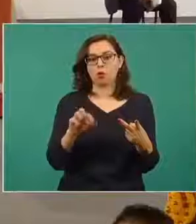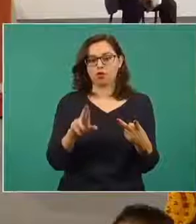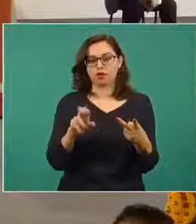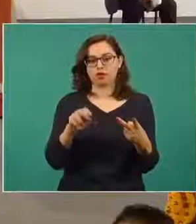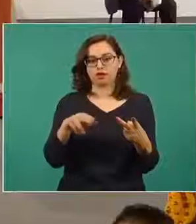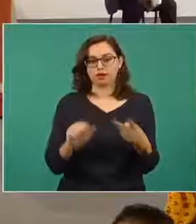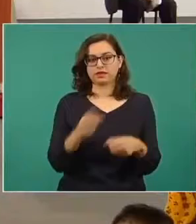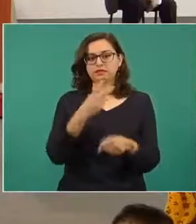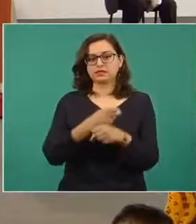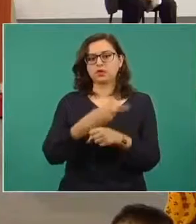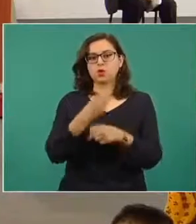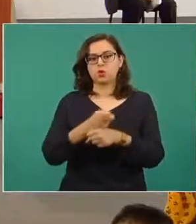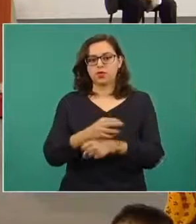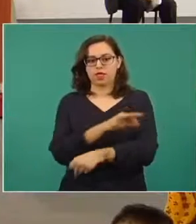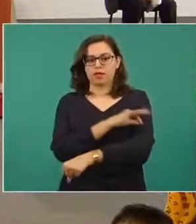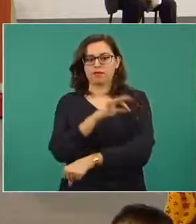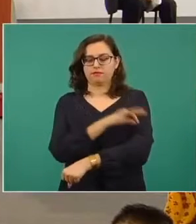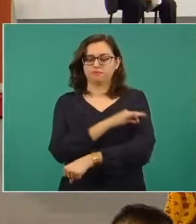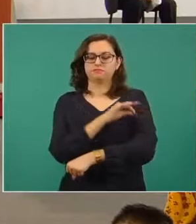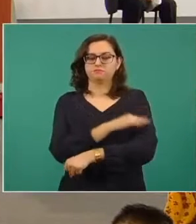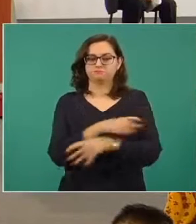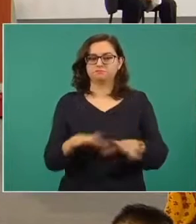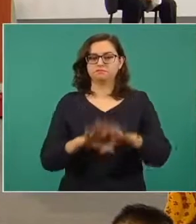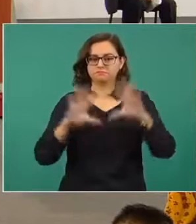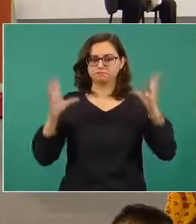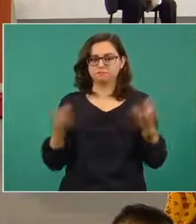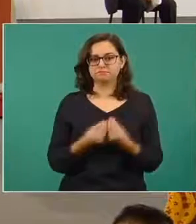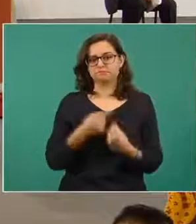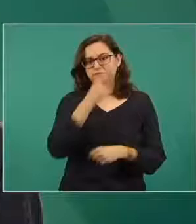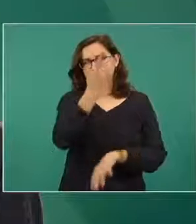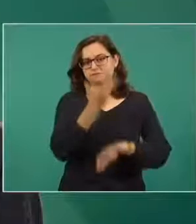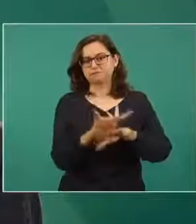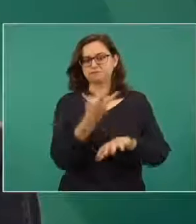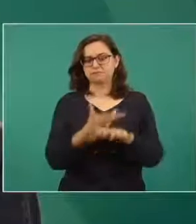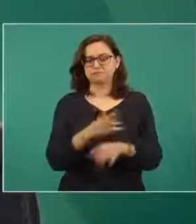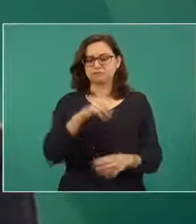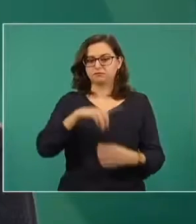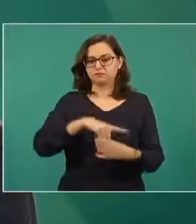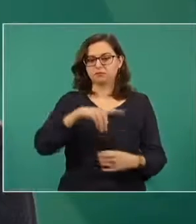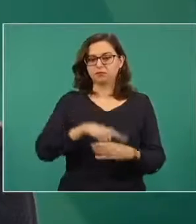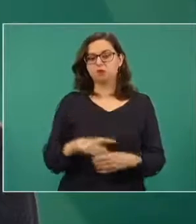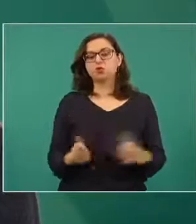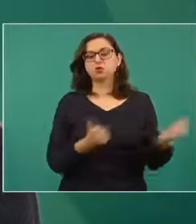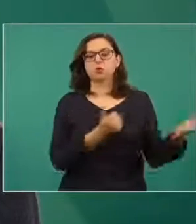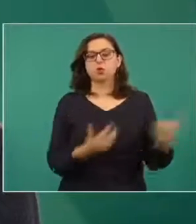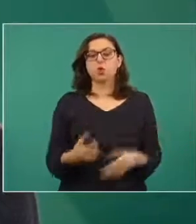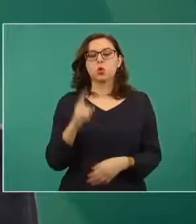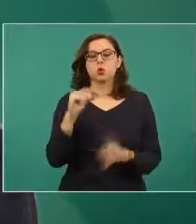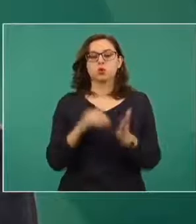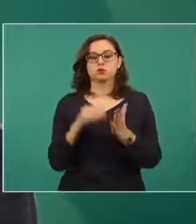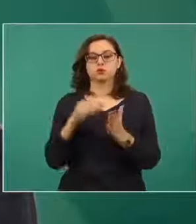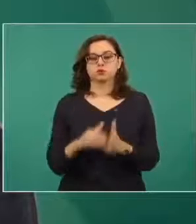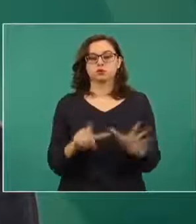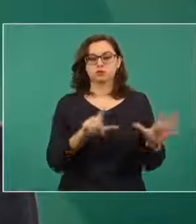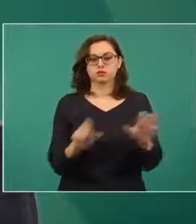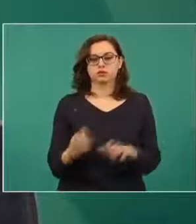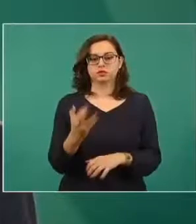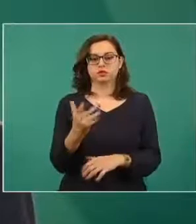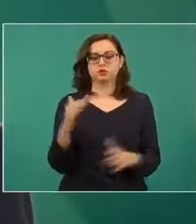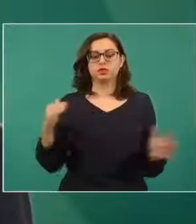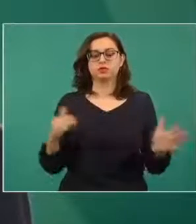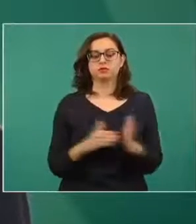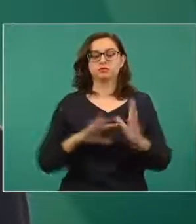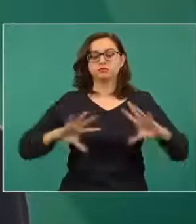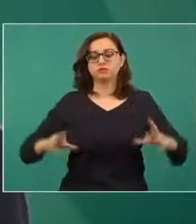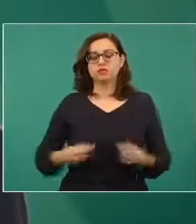el segundo embarque que complementa el total de la donación que hizo Estados Unidos a México, un millón 750 mil. En